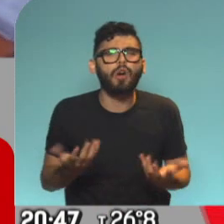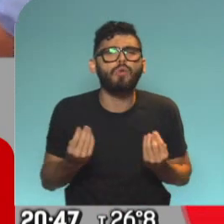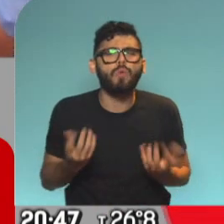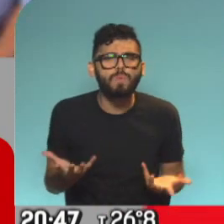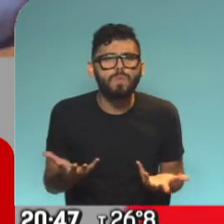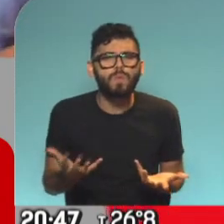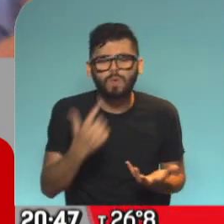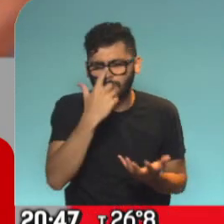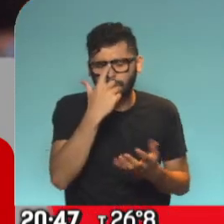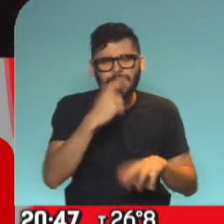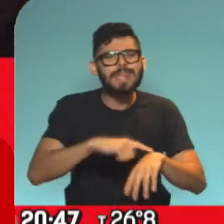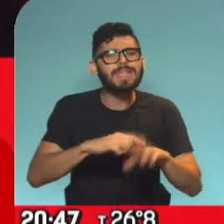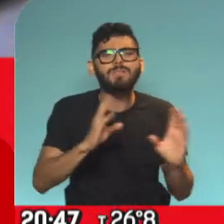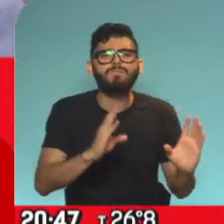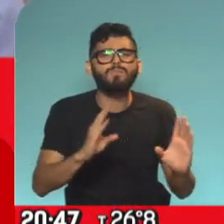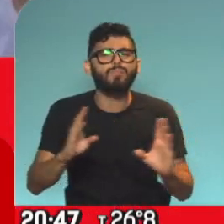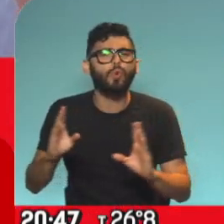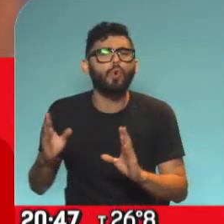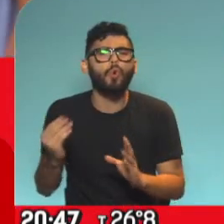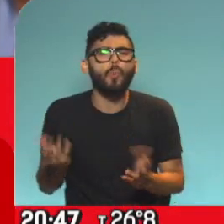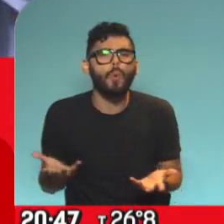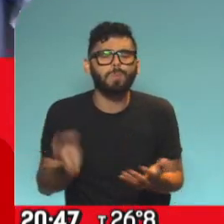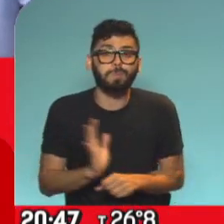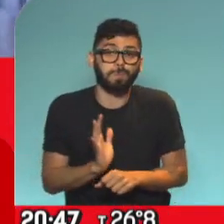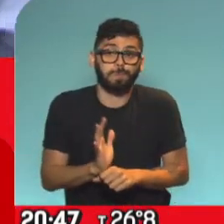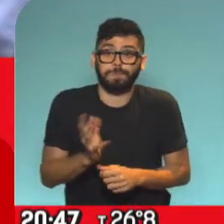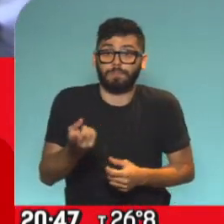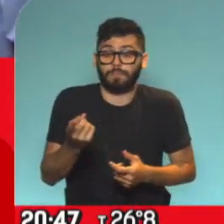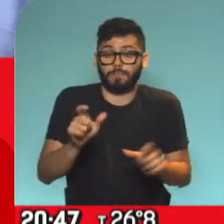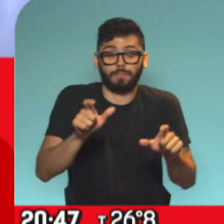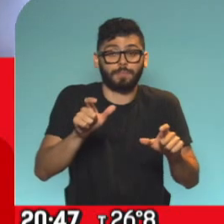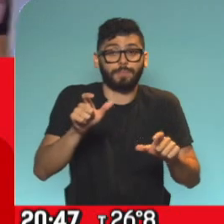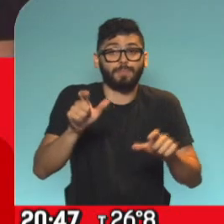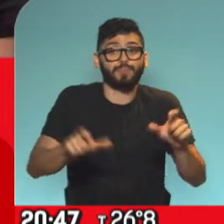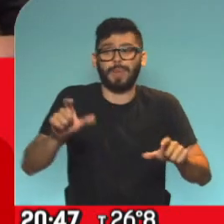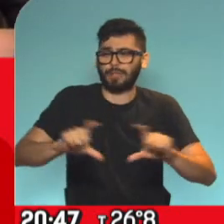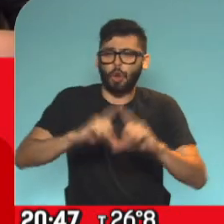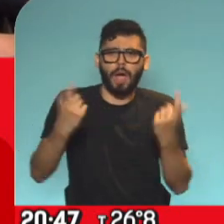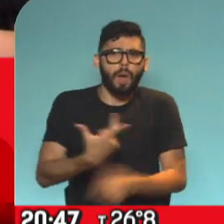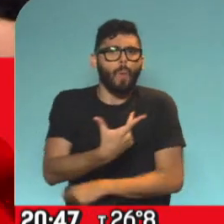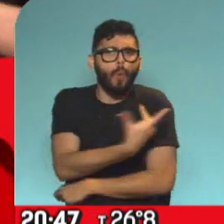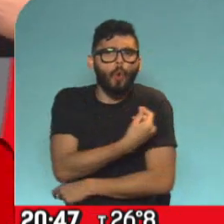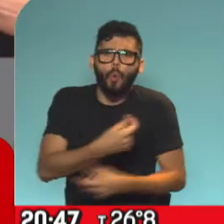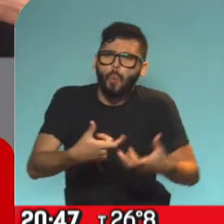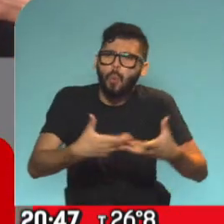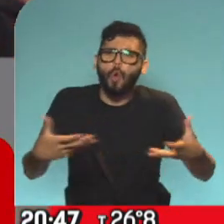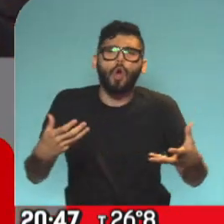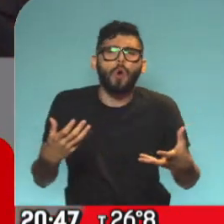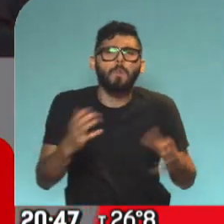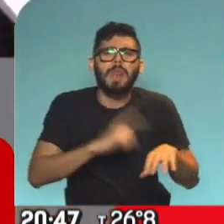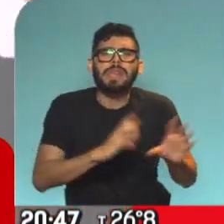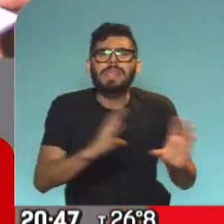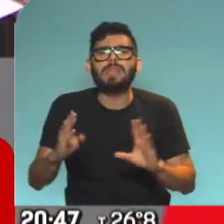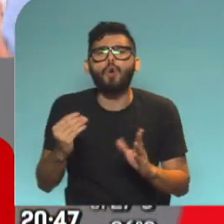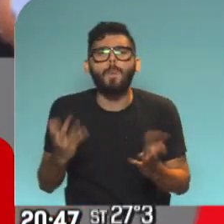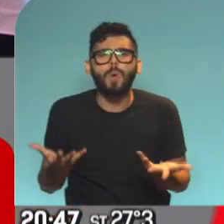¿Qué tiempos tienen, qué tiempos manejan para que gran parte de la sociedad esté vacunada? Mira, lo primero que hay que